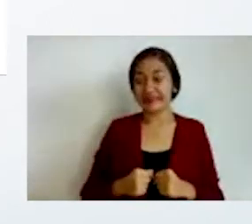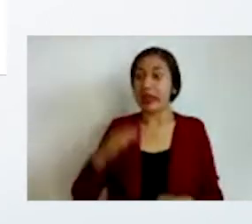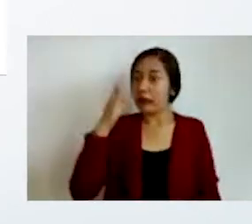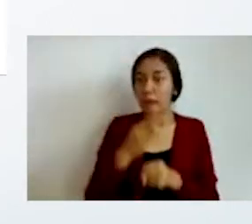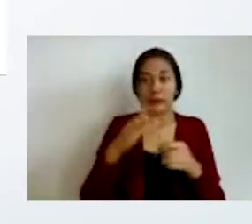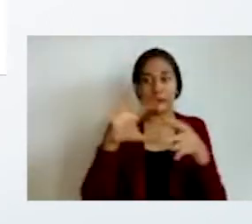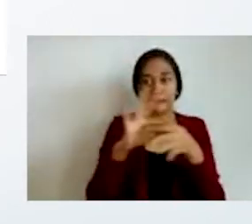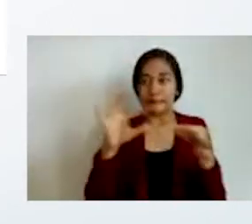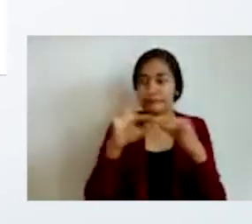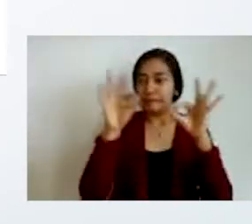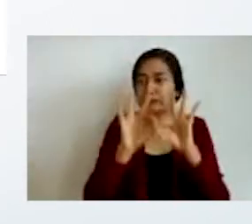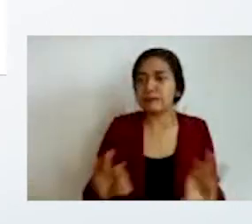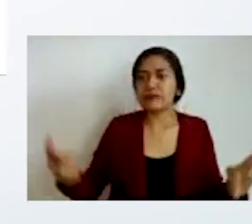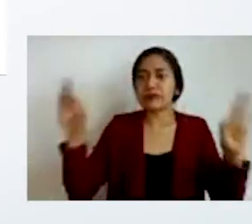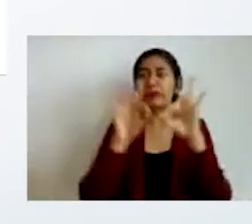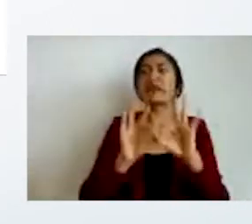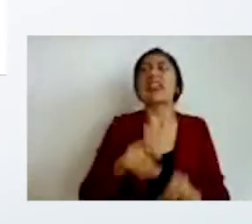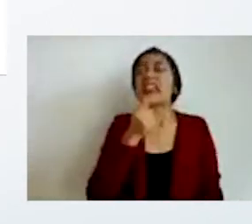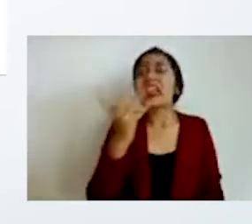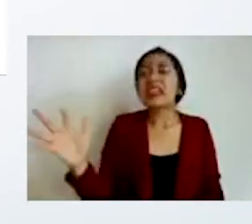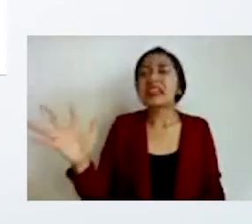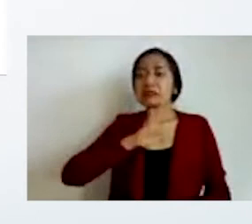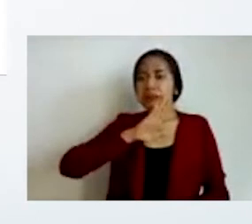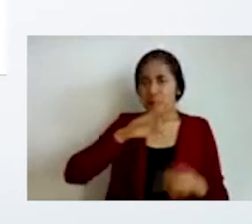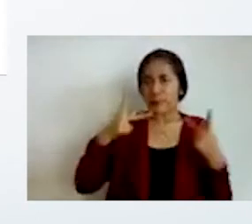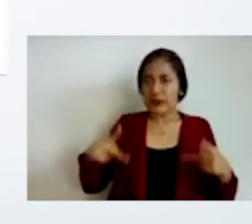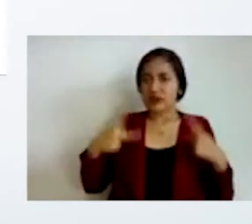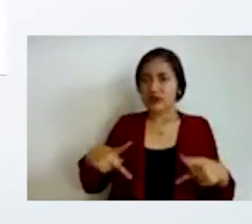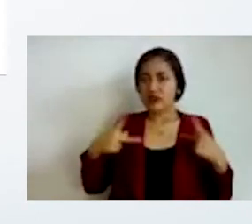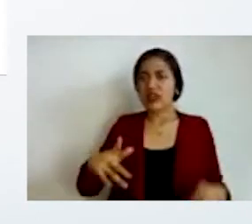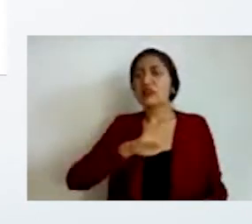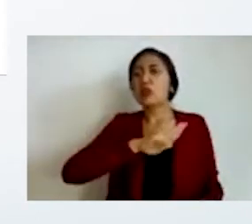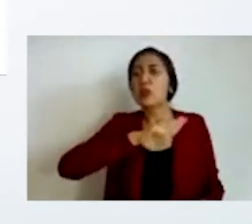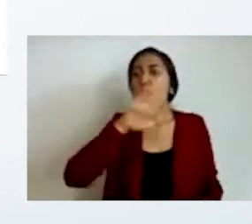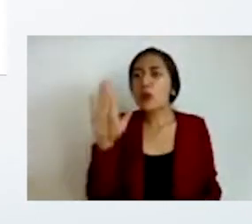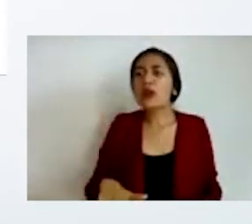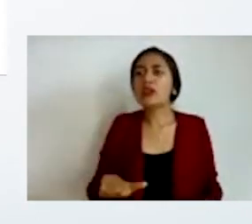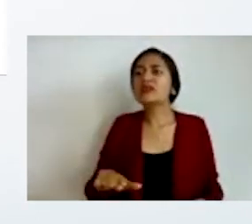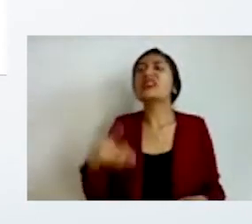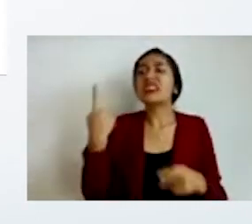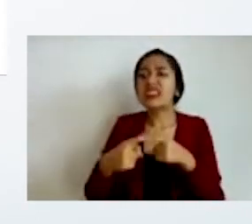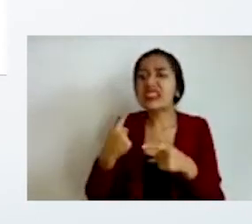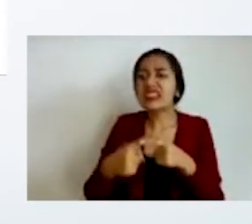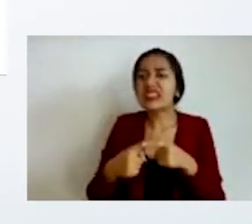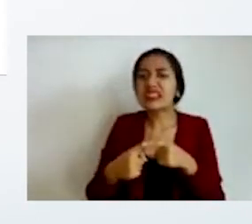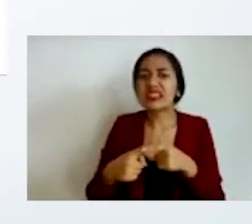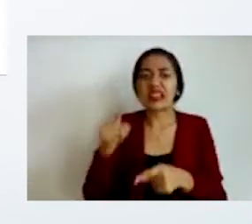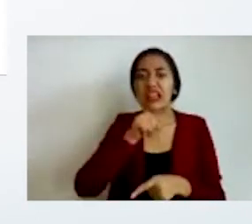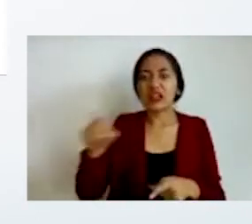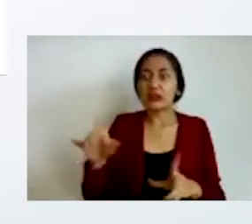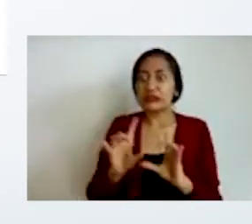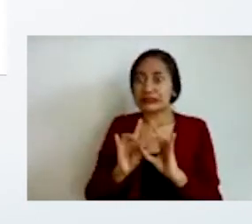las personas que mueren, quiénes y cuántos son los que mueren durante una epidemia y de qué